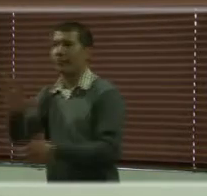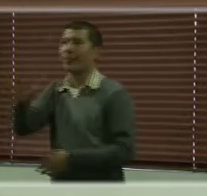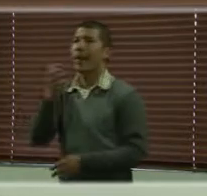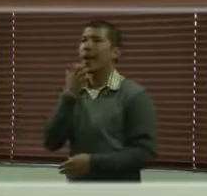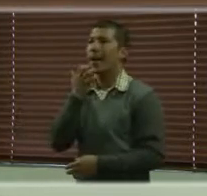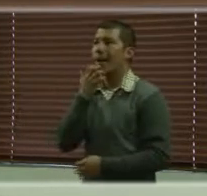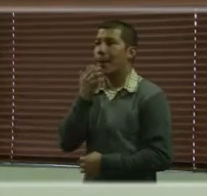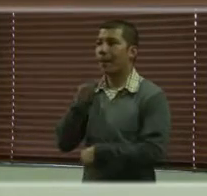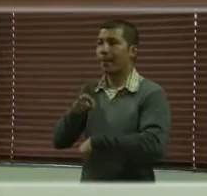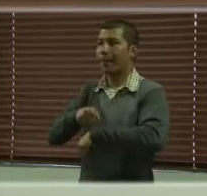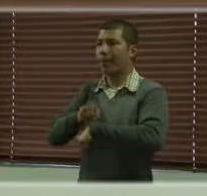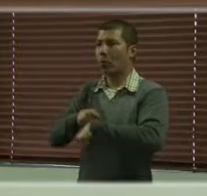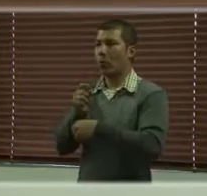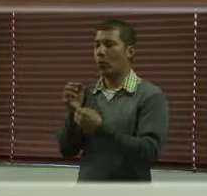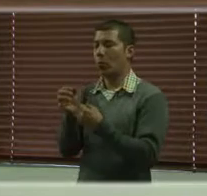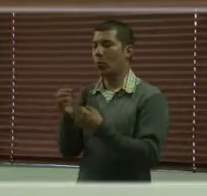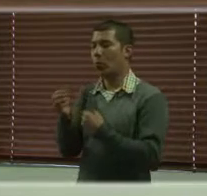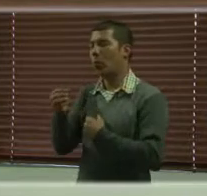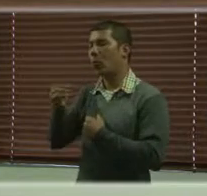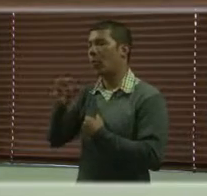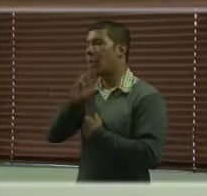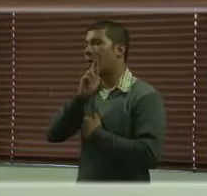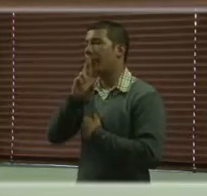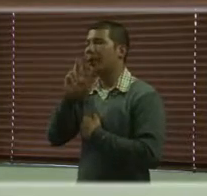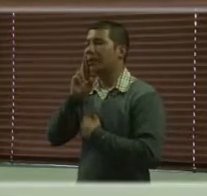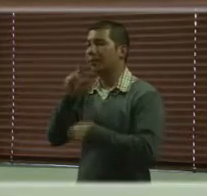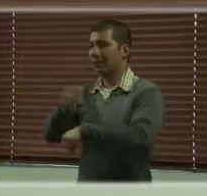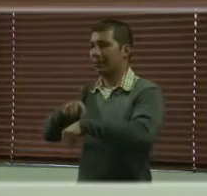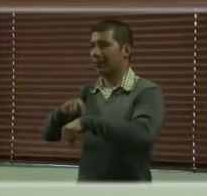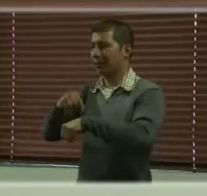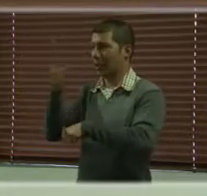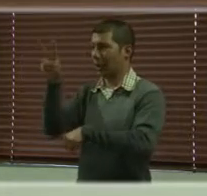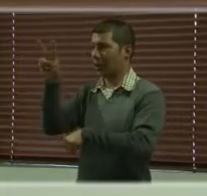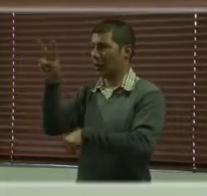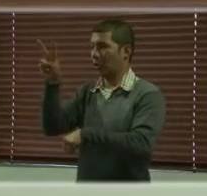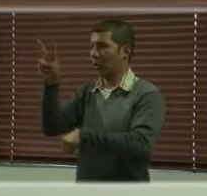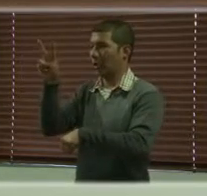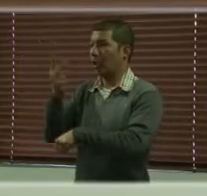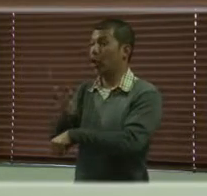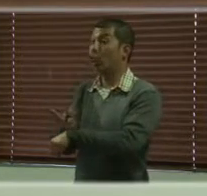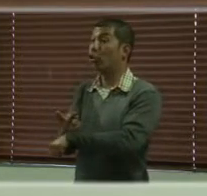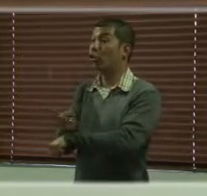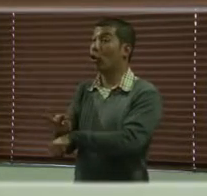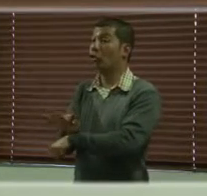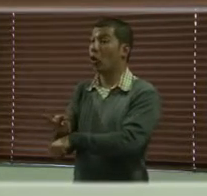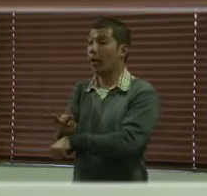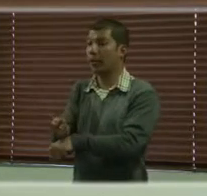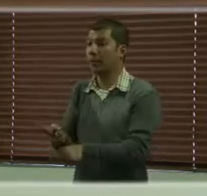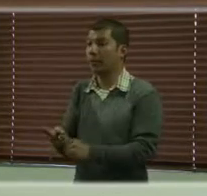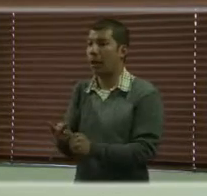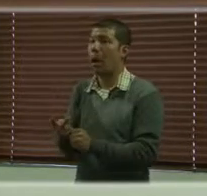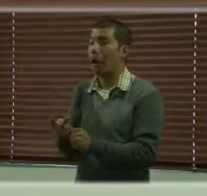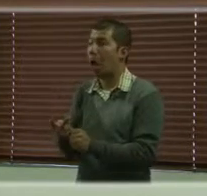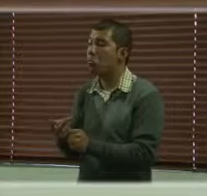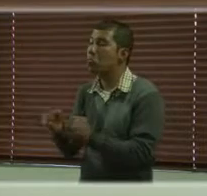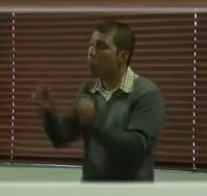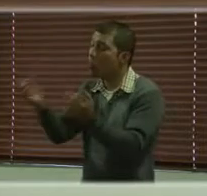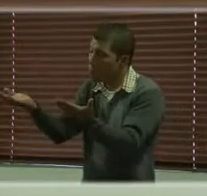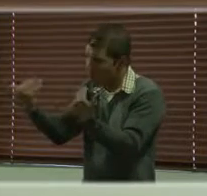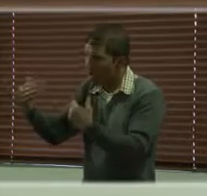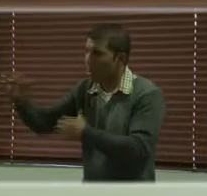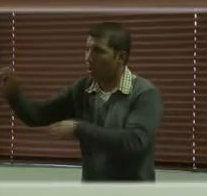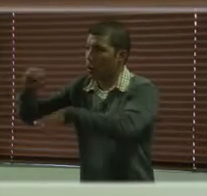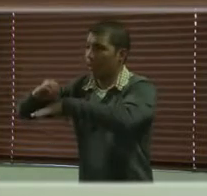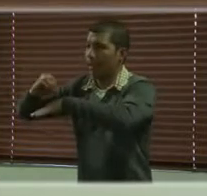que dura dos horas el comité dispone de una hora para reunirse con organizaciones de sociedad civil que soliciten previamente ese